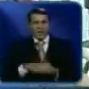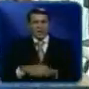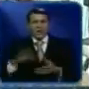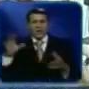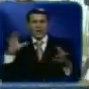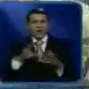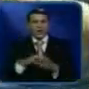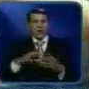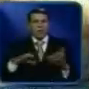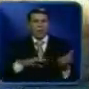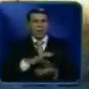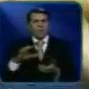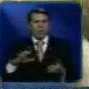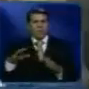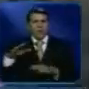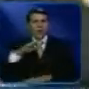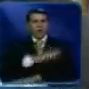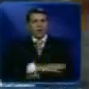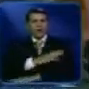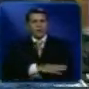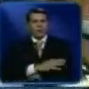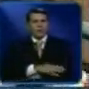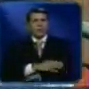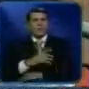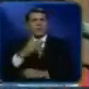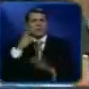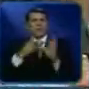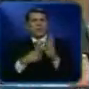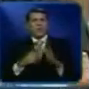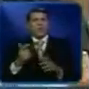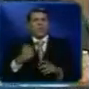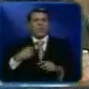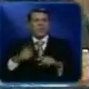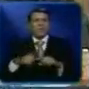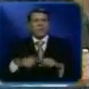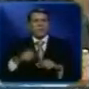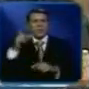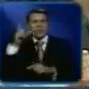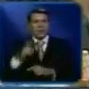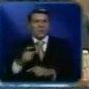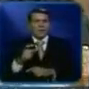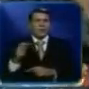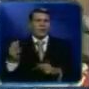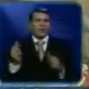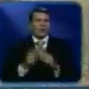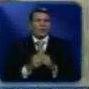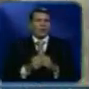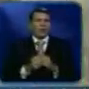a problemas de conducta que conduce con el tiempo a una dependencia de la persona con respecto